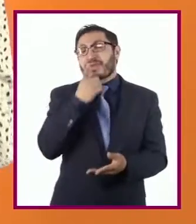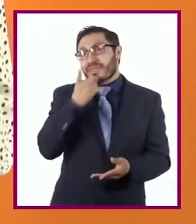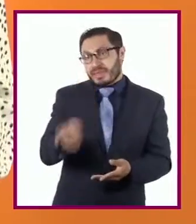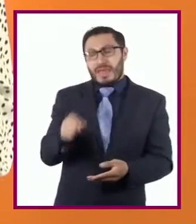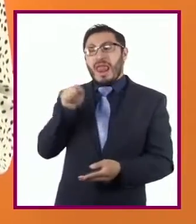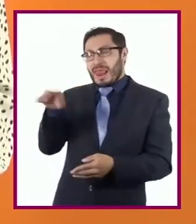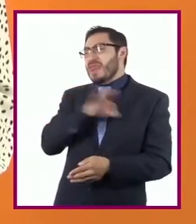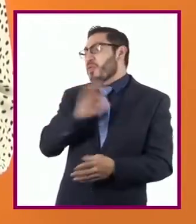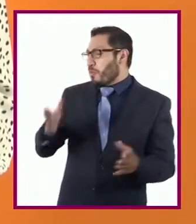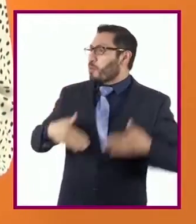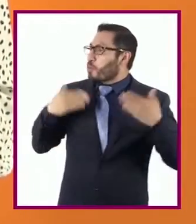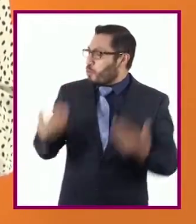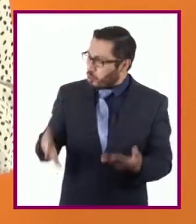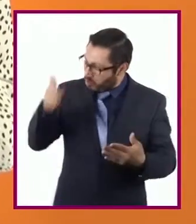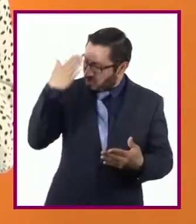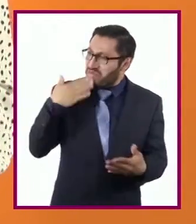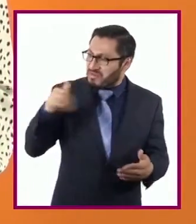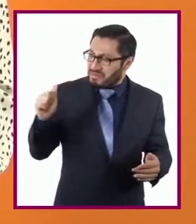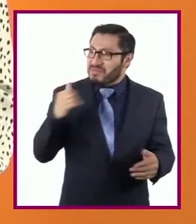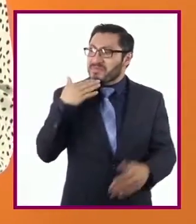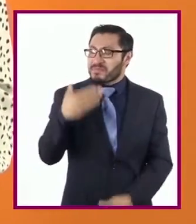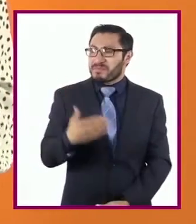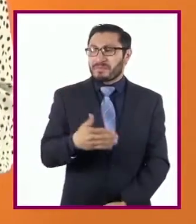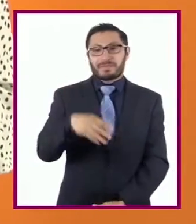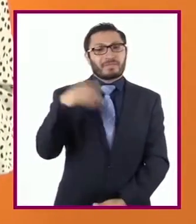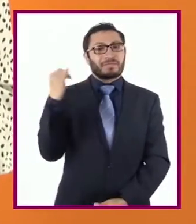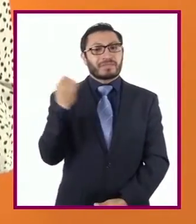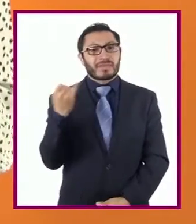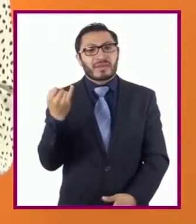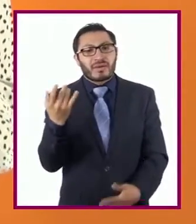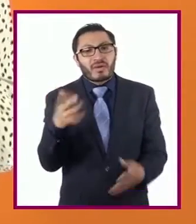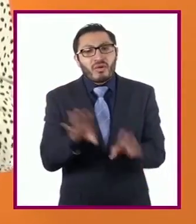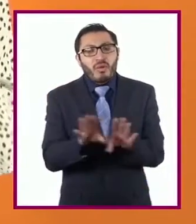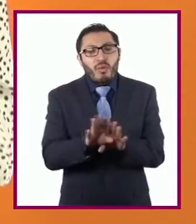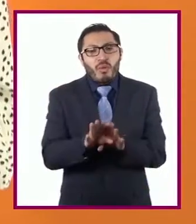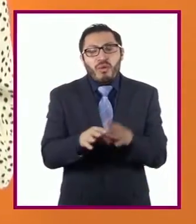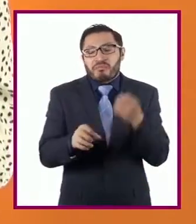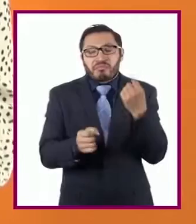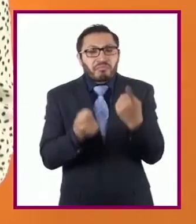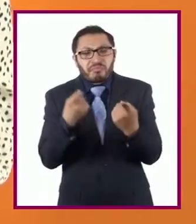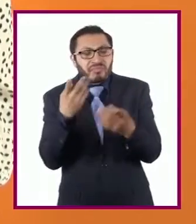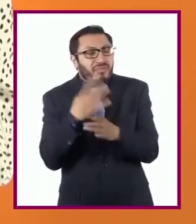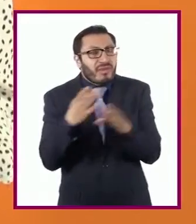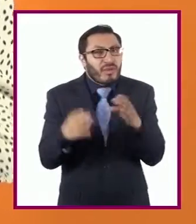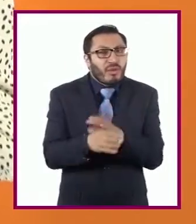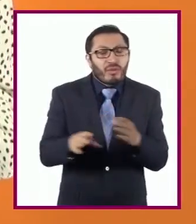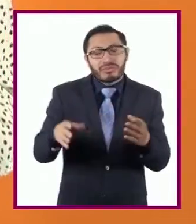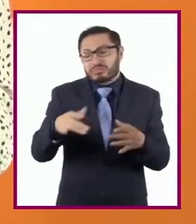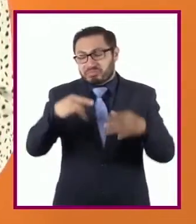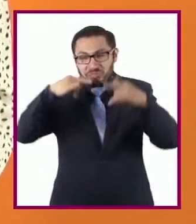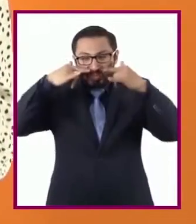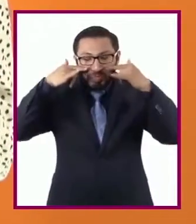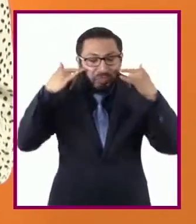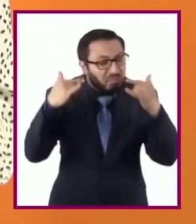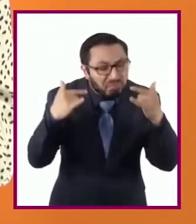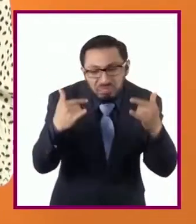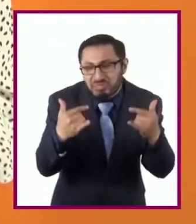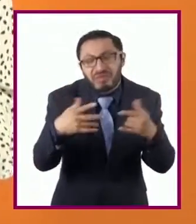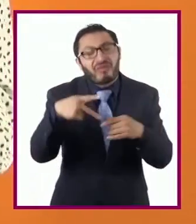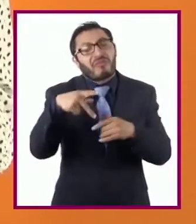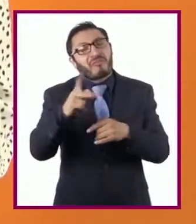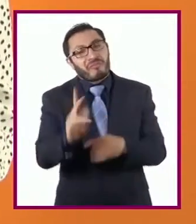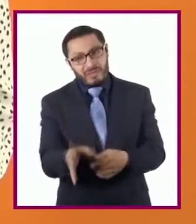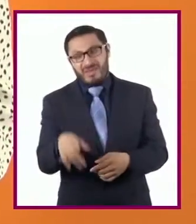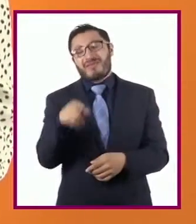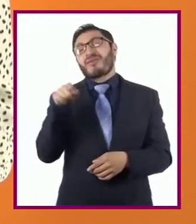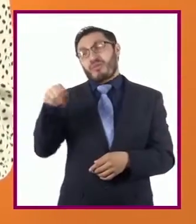tú tienes estas capacidades y también a lo mejor hay capacidades que no pueden ver las personas que te conocen, que te quieren,